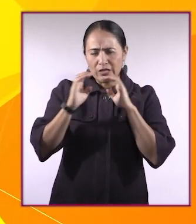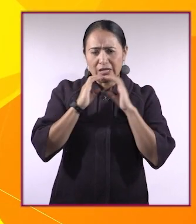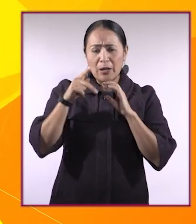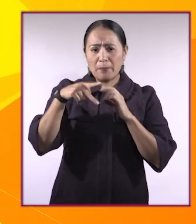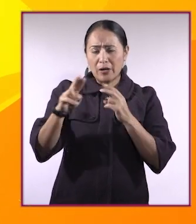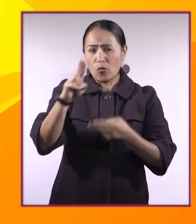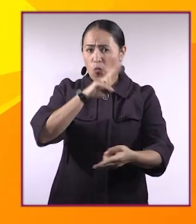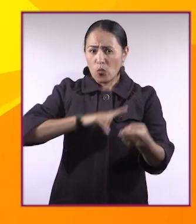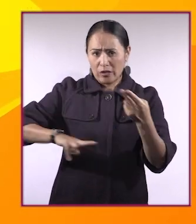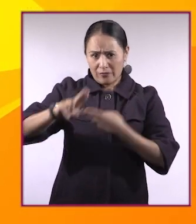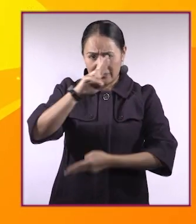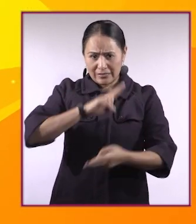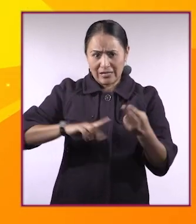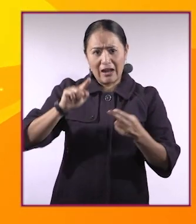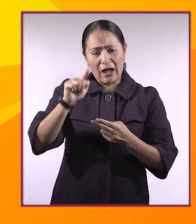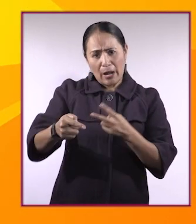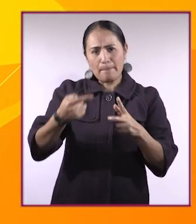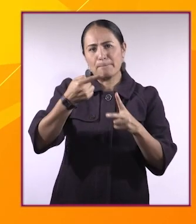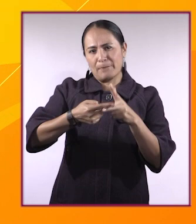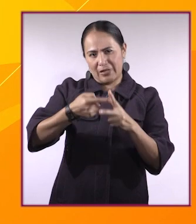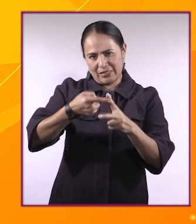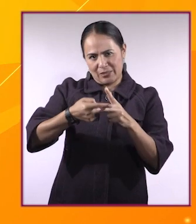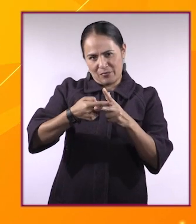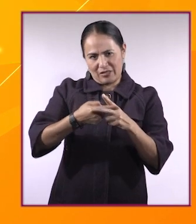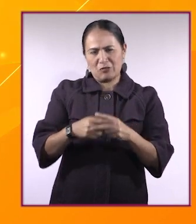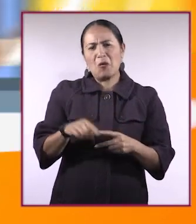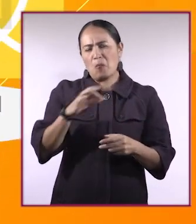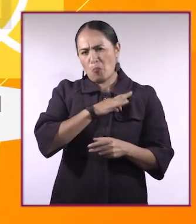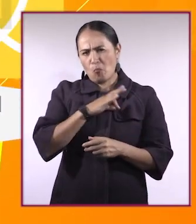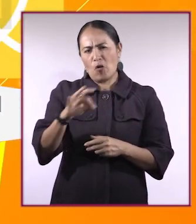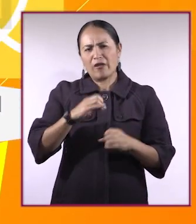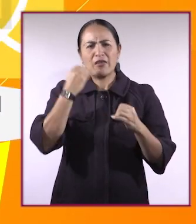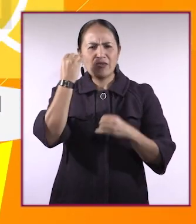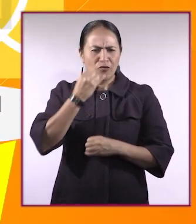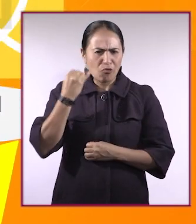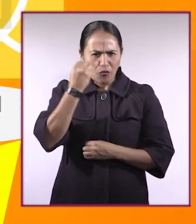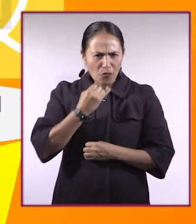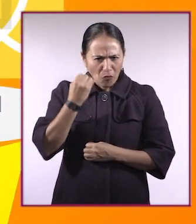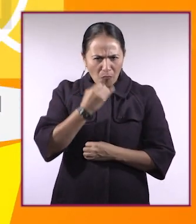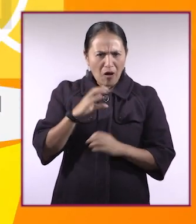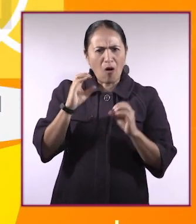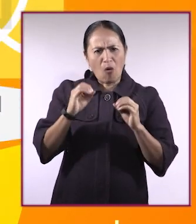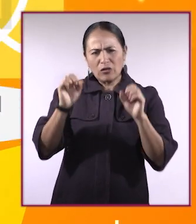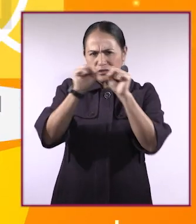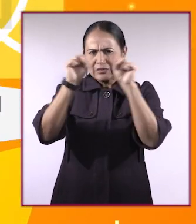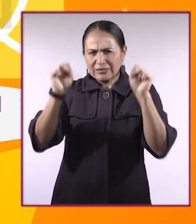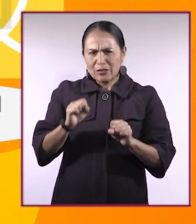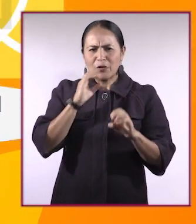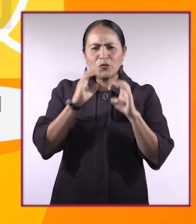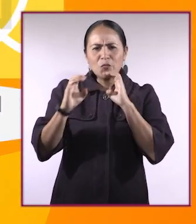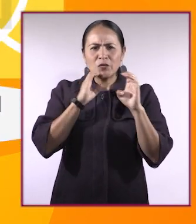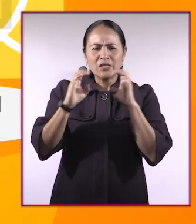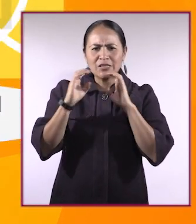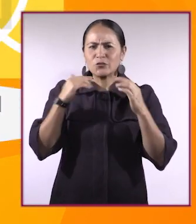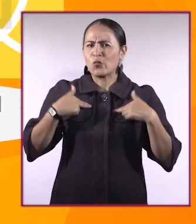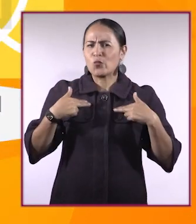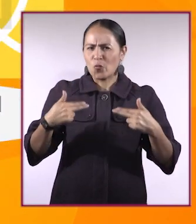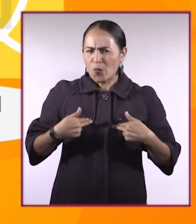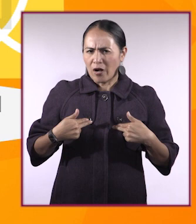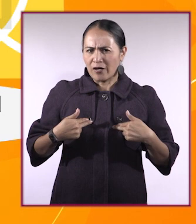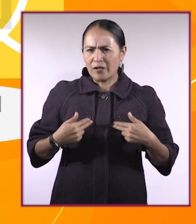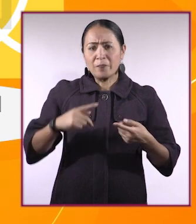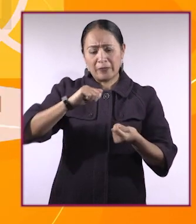comunicarnos, solo que este es un lenguaje universal matemático, así que puede ser compatible con cualquier idioma o sistema